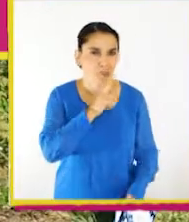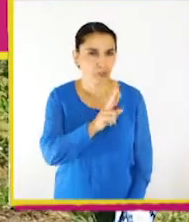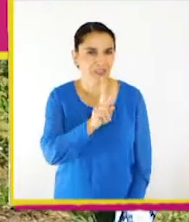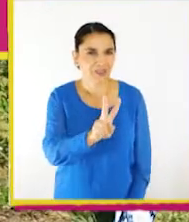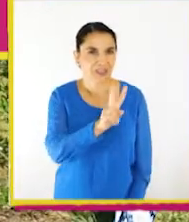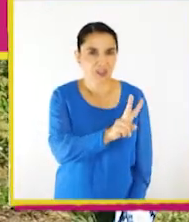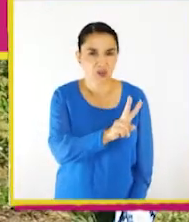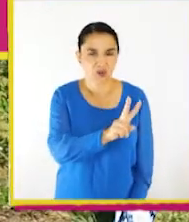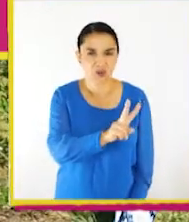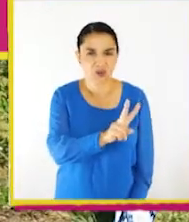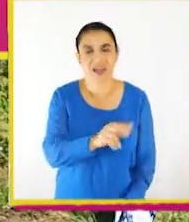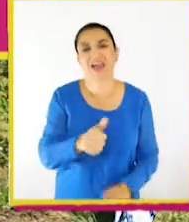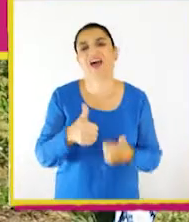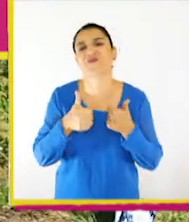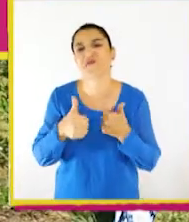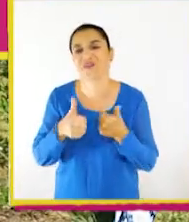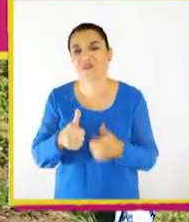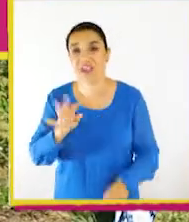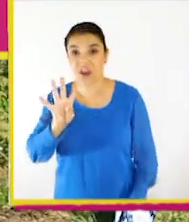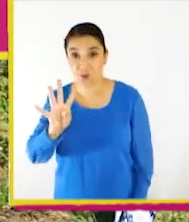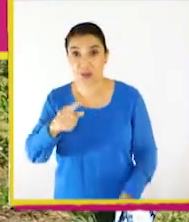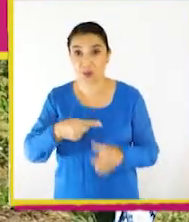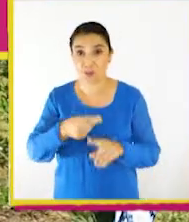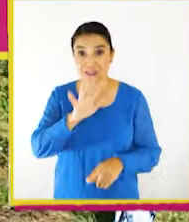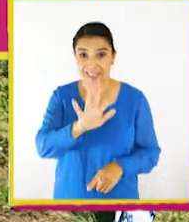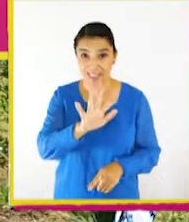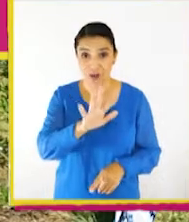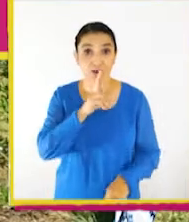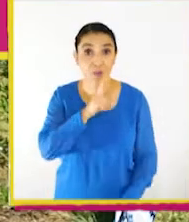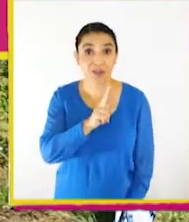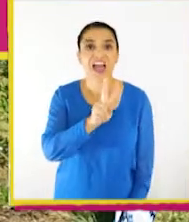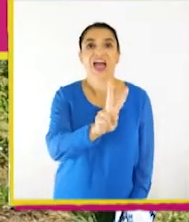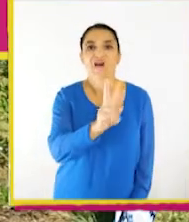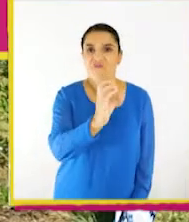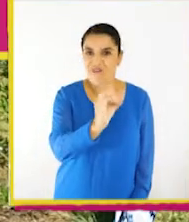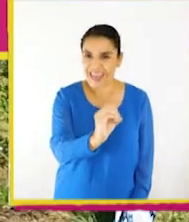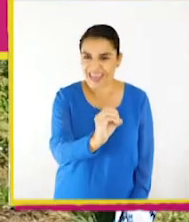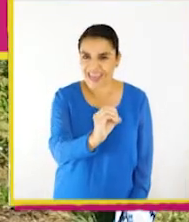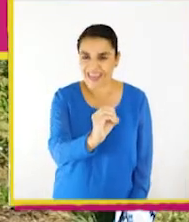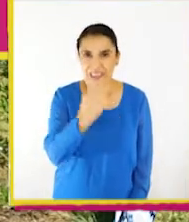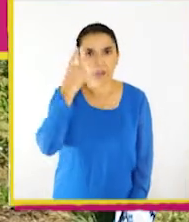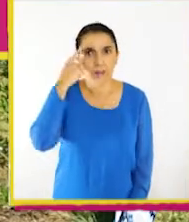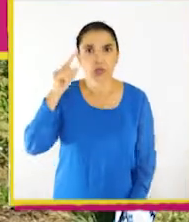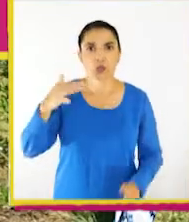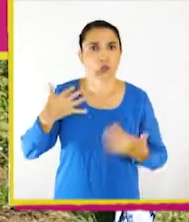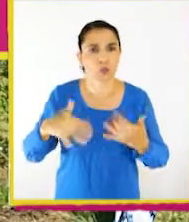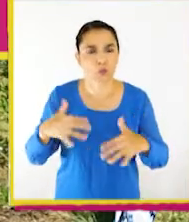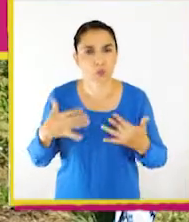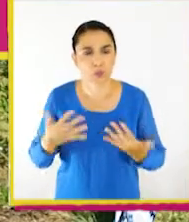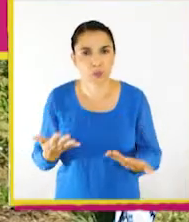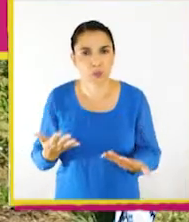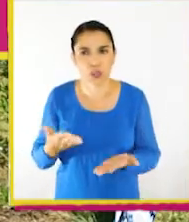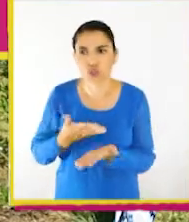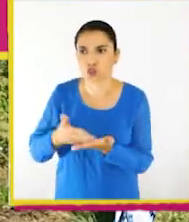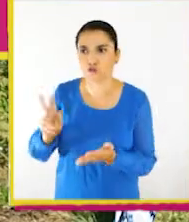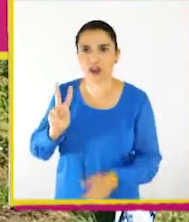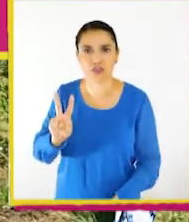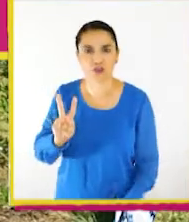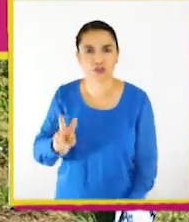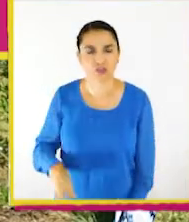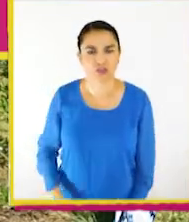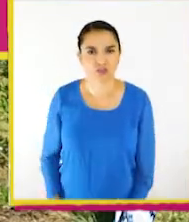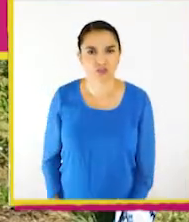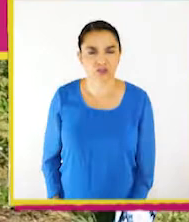22? ¡Muy bien! 4 por 5 es 20. ¡Pero chuta! Me